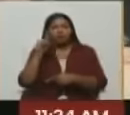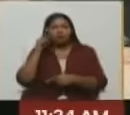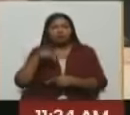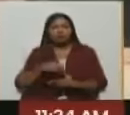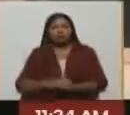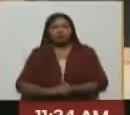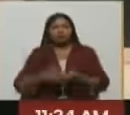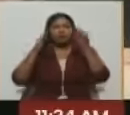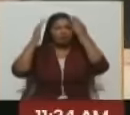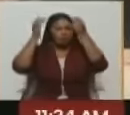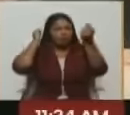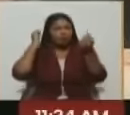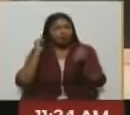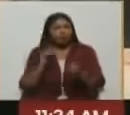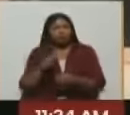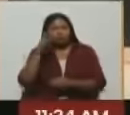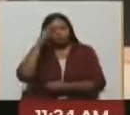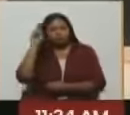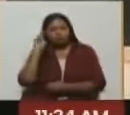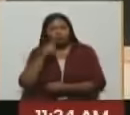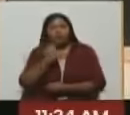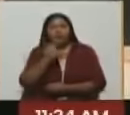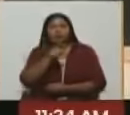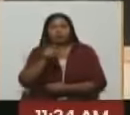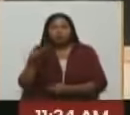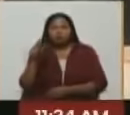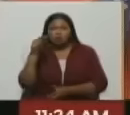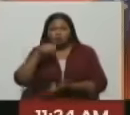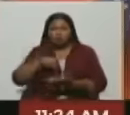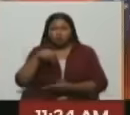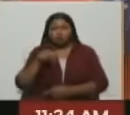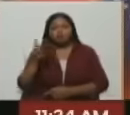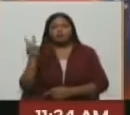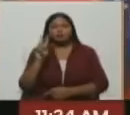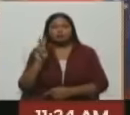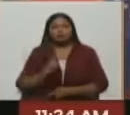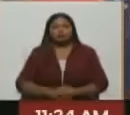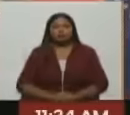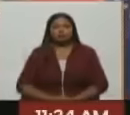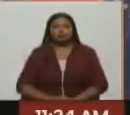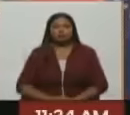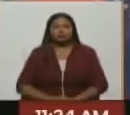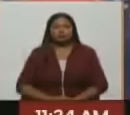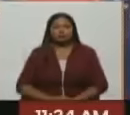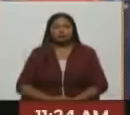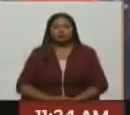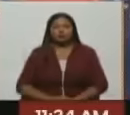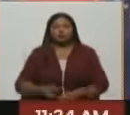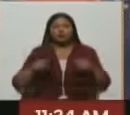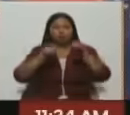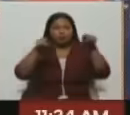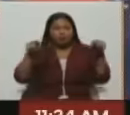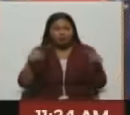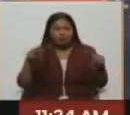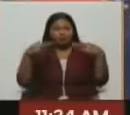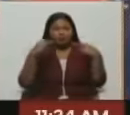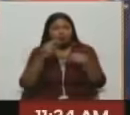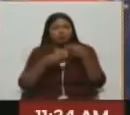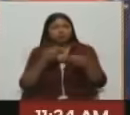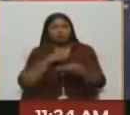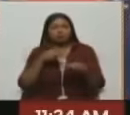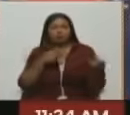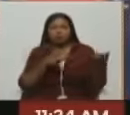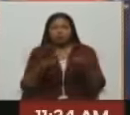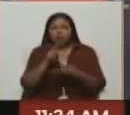embajadores, cónsul, díganle a su gente, ustedes están aquí en Venezuela, ustedes están viendo, nosotros lo hemos